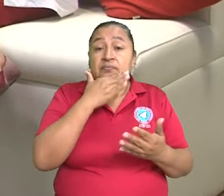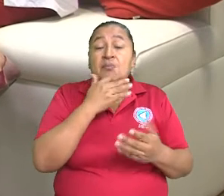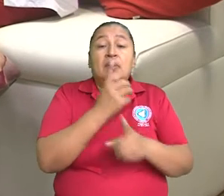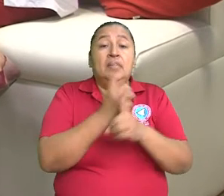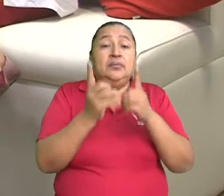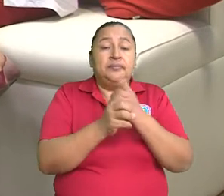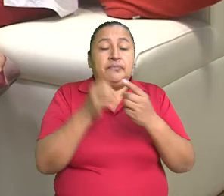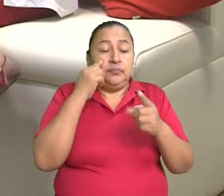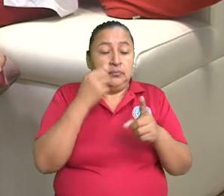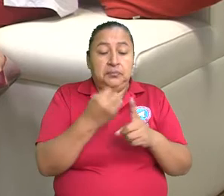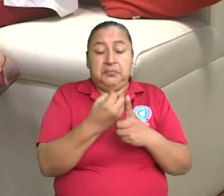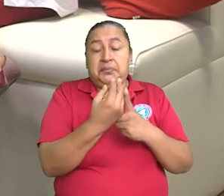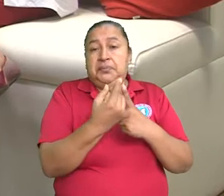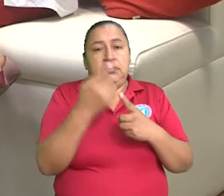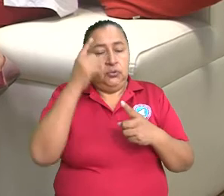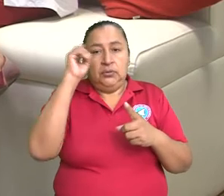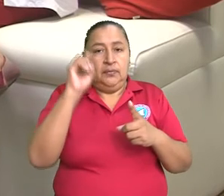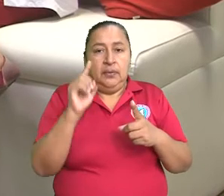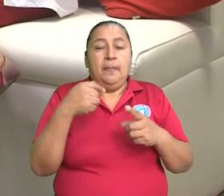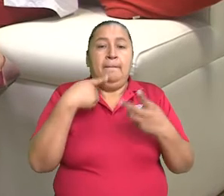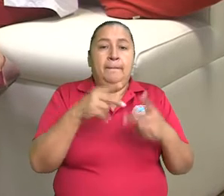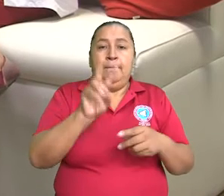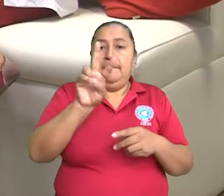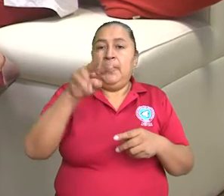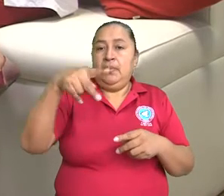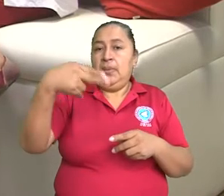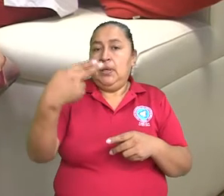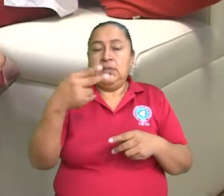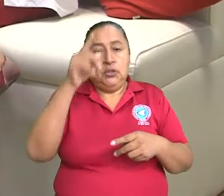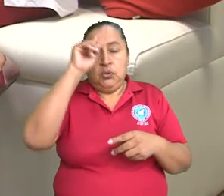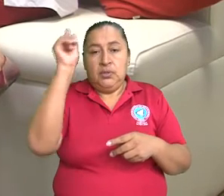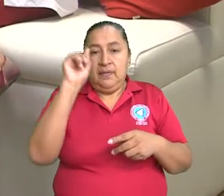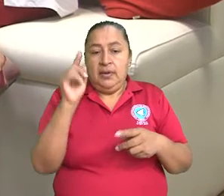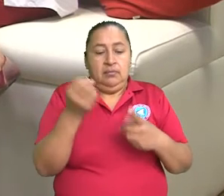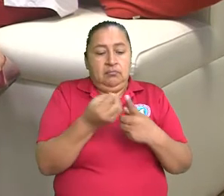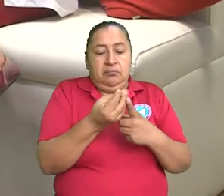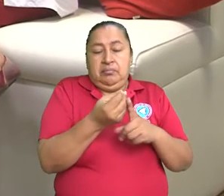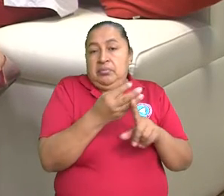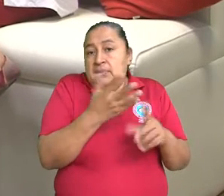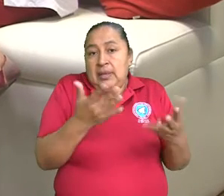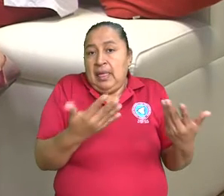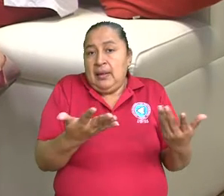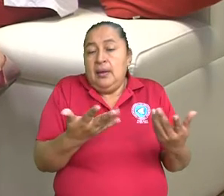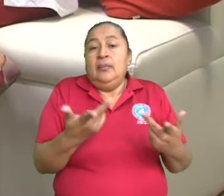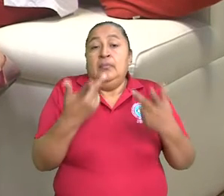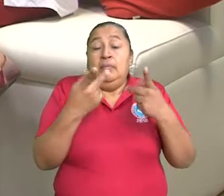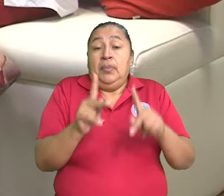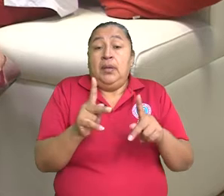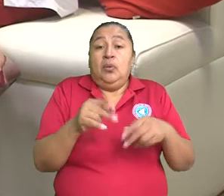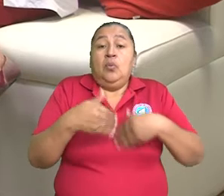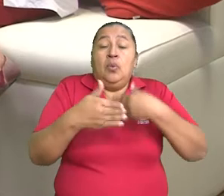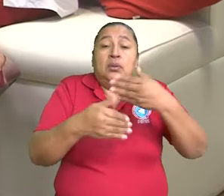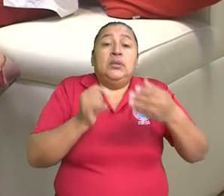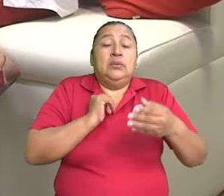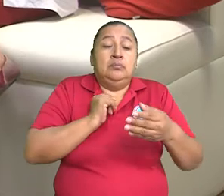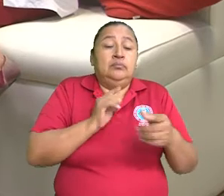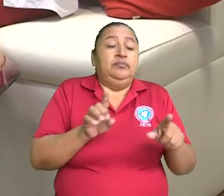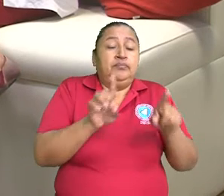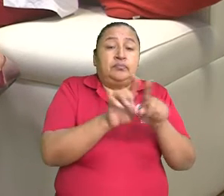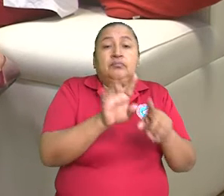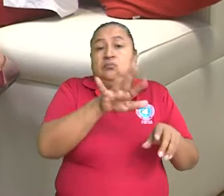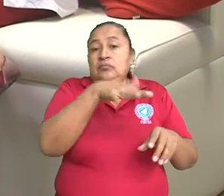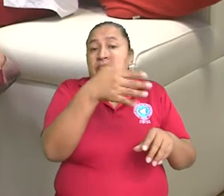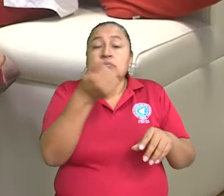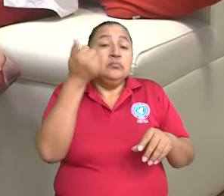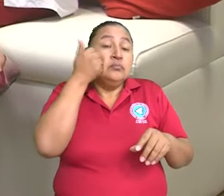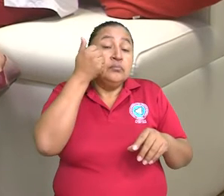la verruga no te das cuenta, porque si vos la tenés el virus no te vas a dar cuenta si no tenés verrugas. Entonces, cuando ellos están asociados a otras